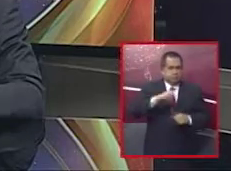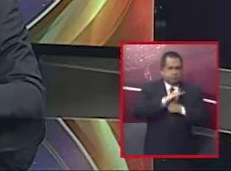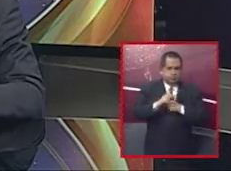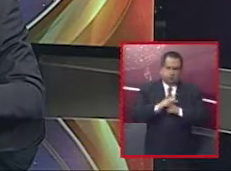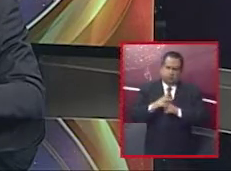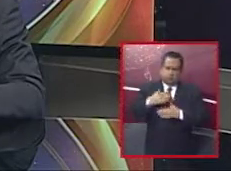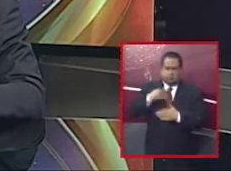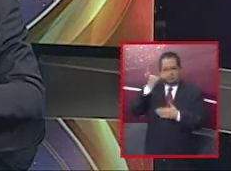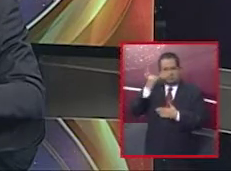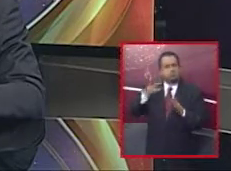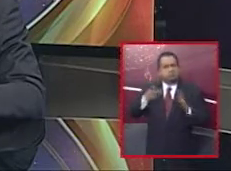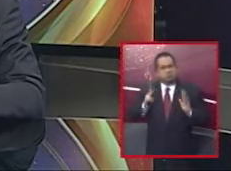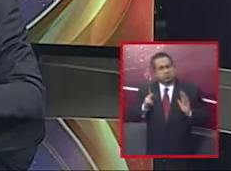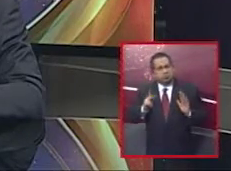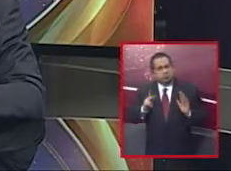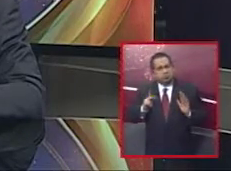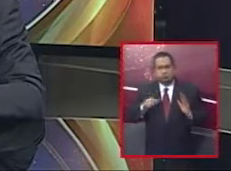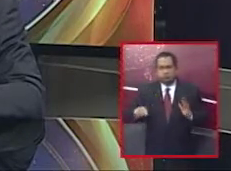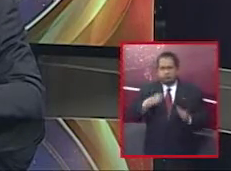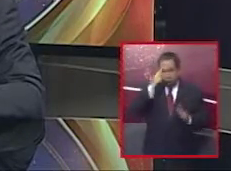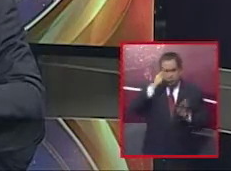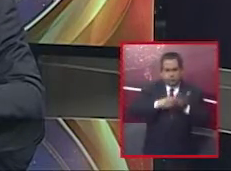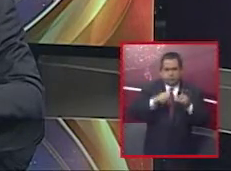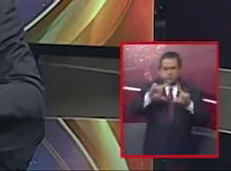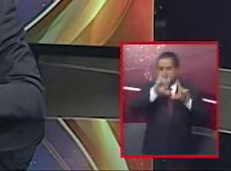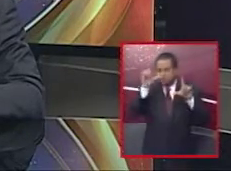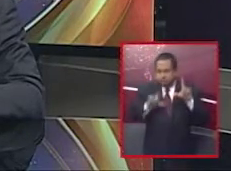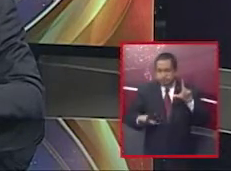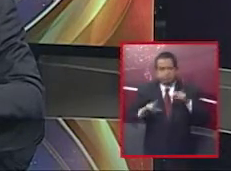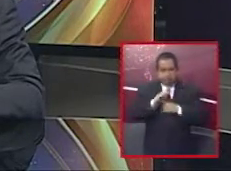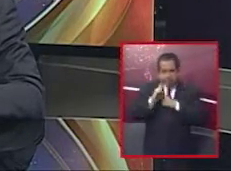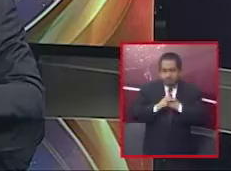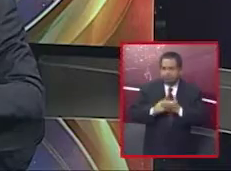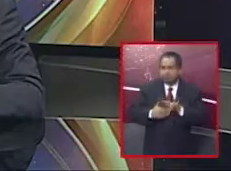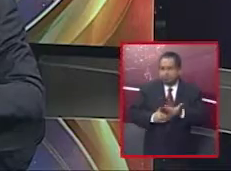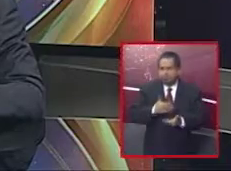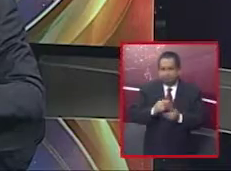pero que el país poco a poco